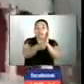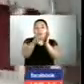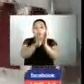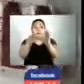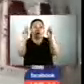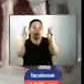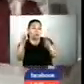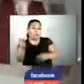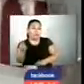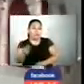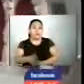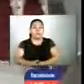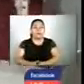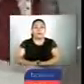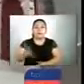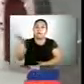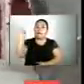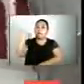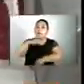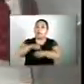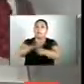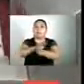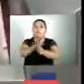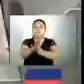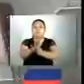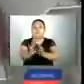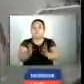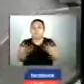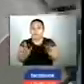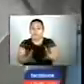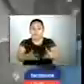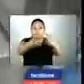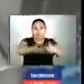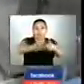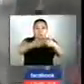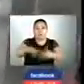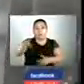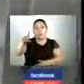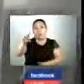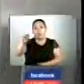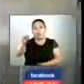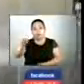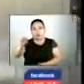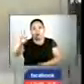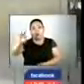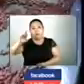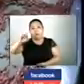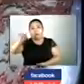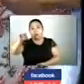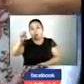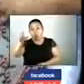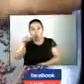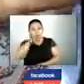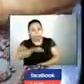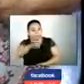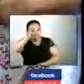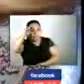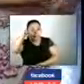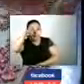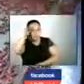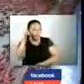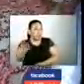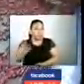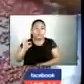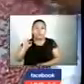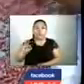economía. En medio de la pandemia por COVID-19, Don Frijol y Global Alimentos han desempeñado un papel importante en la